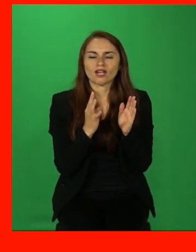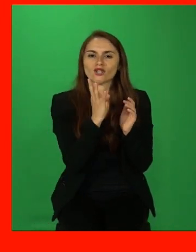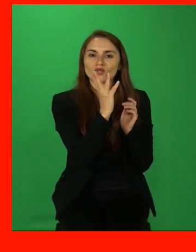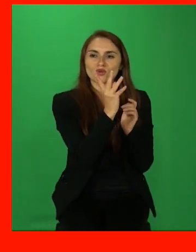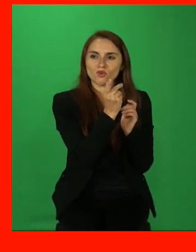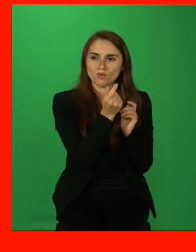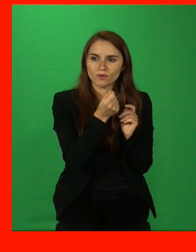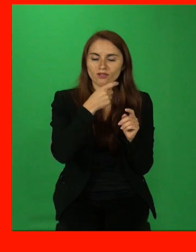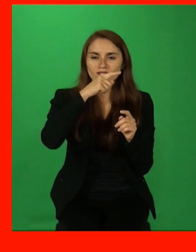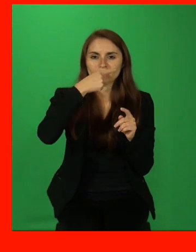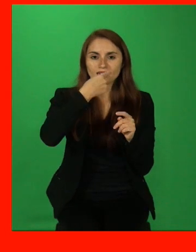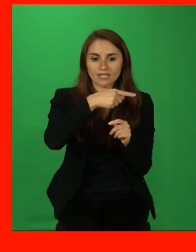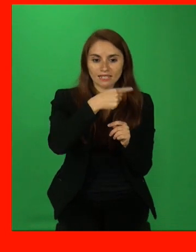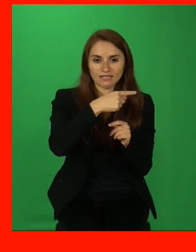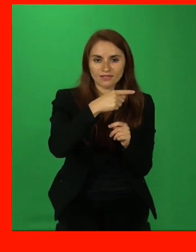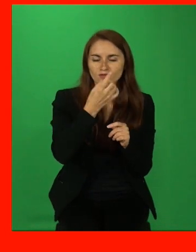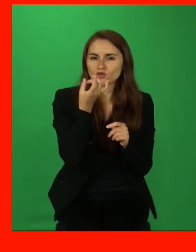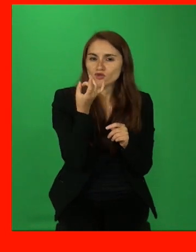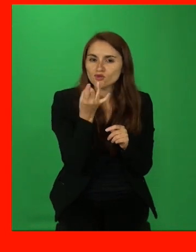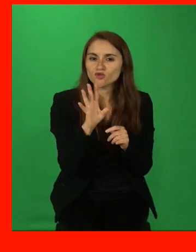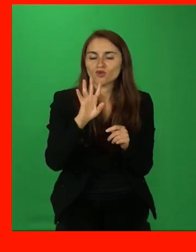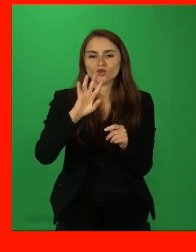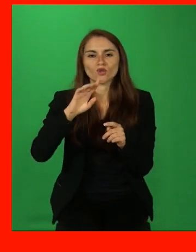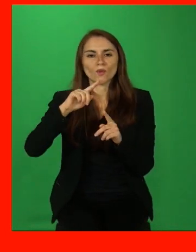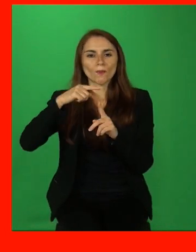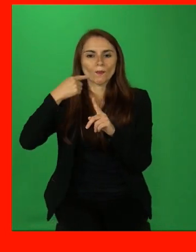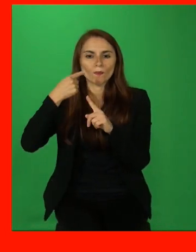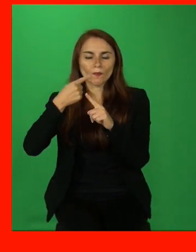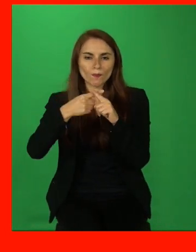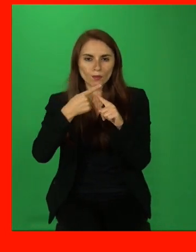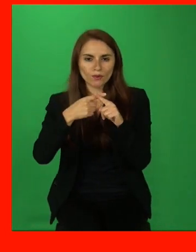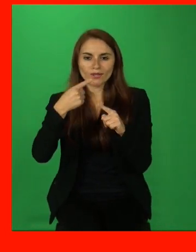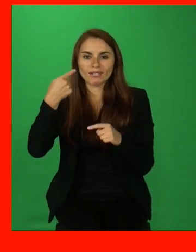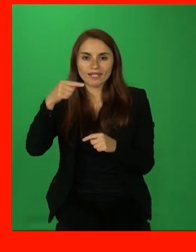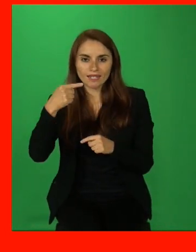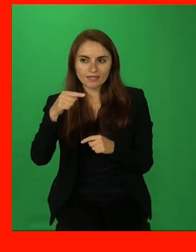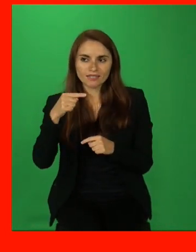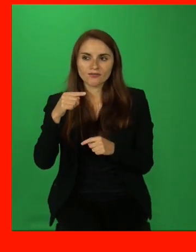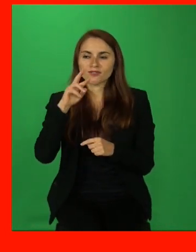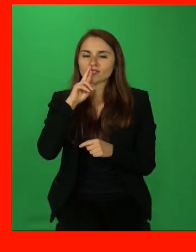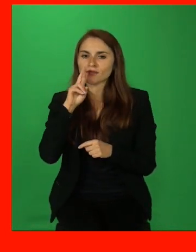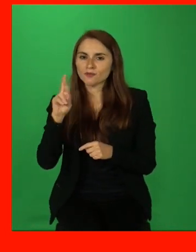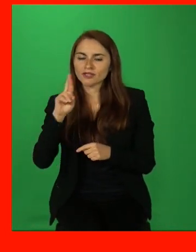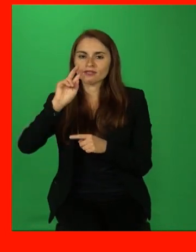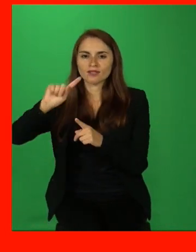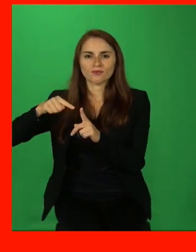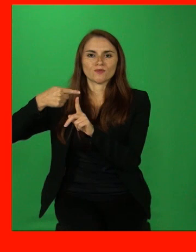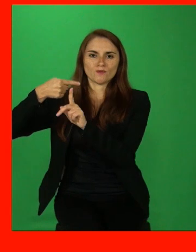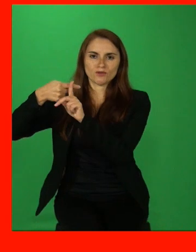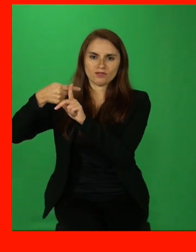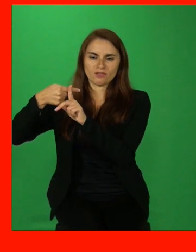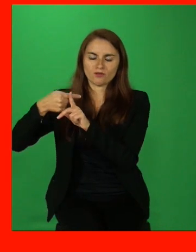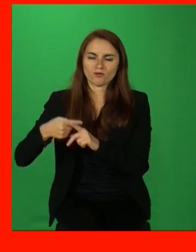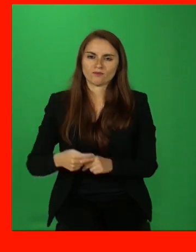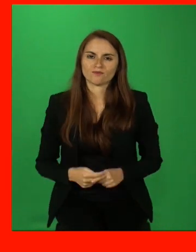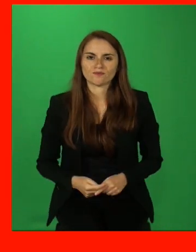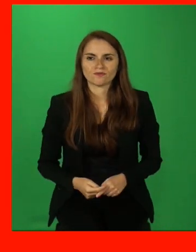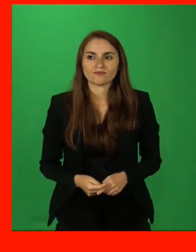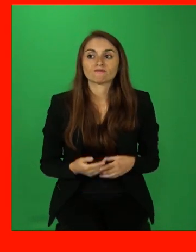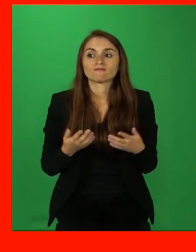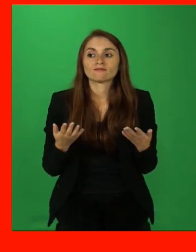negativo solamente multiplicado con otro número negativo nos va a dar un número positivo